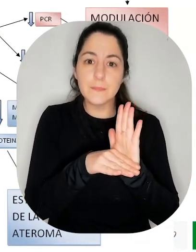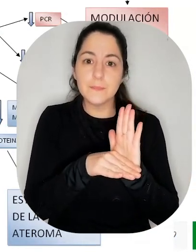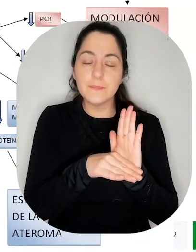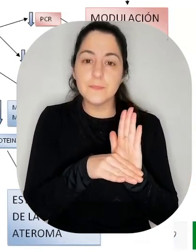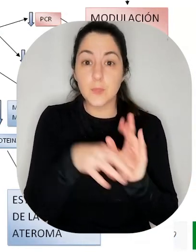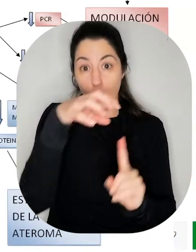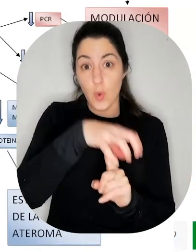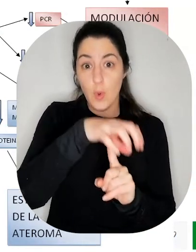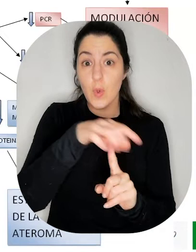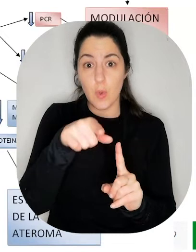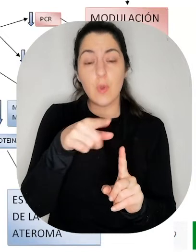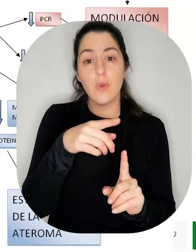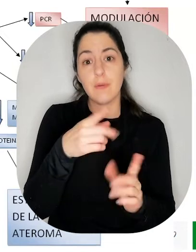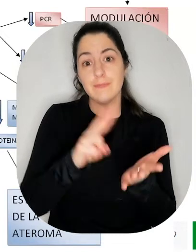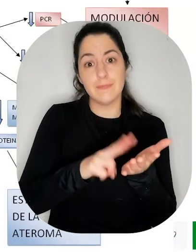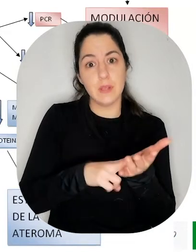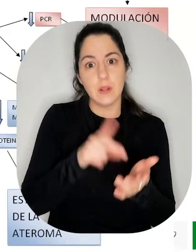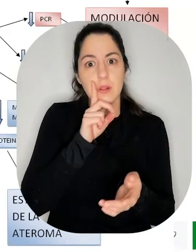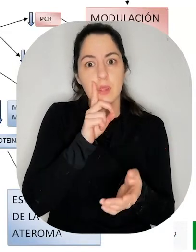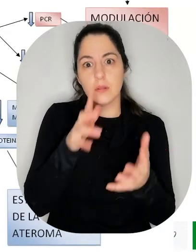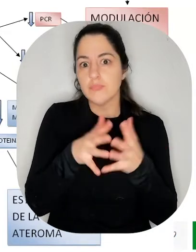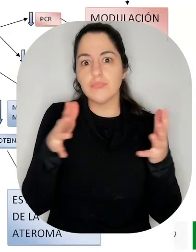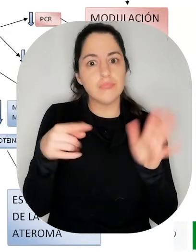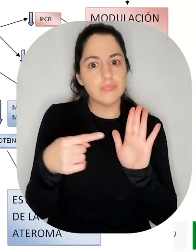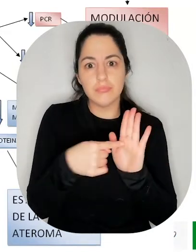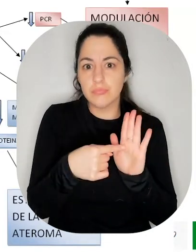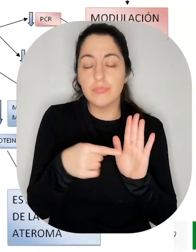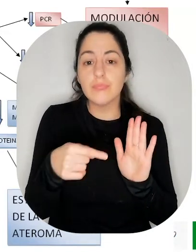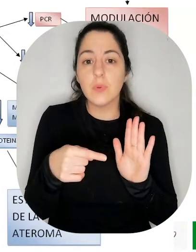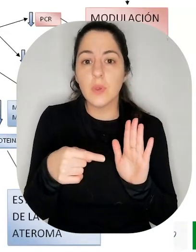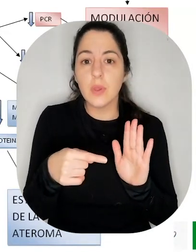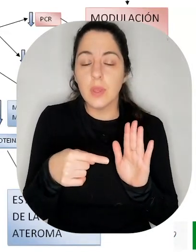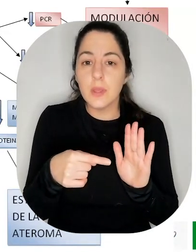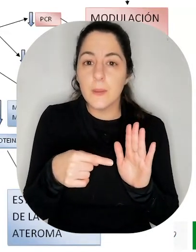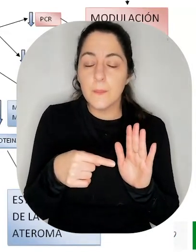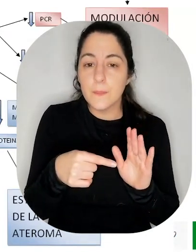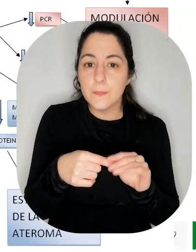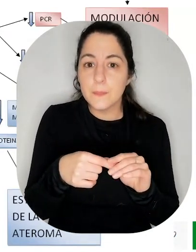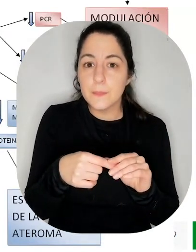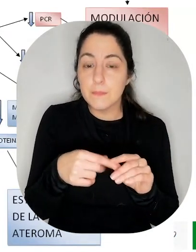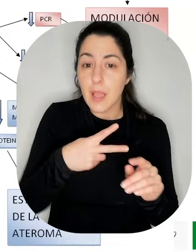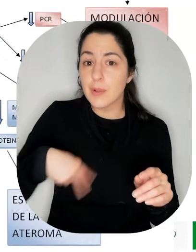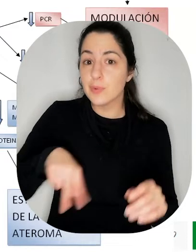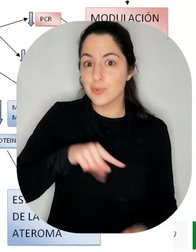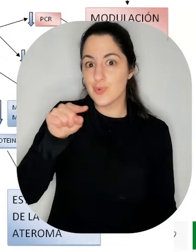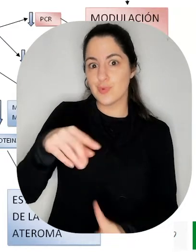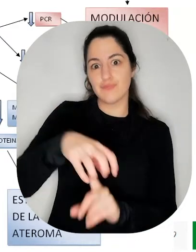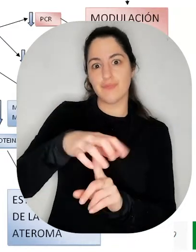organismo, y que los hongos son muy altos, su pared está prácticamente hecha de quitina, sus paredes celulares,